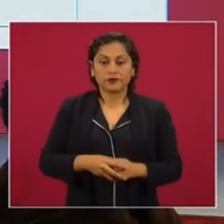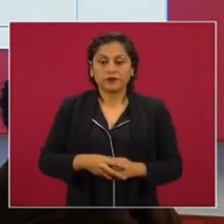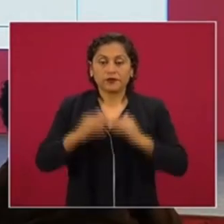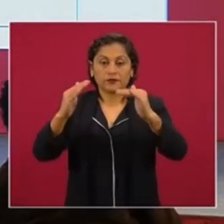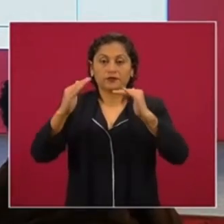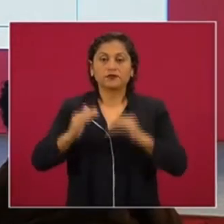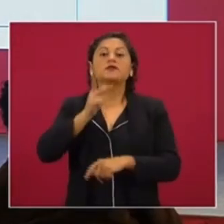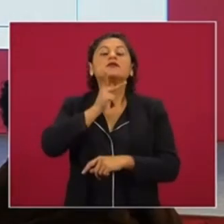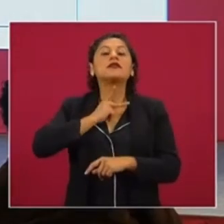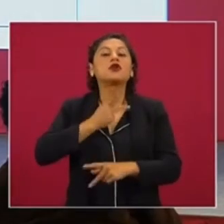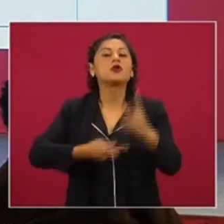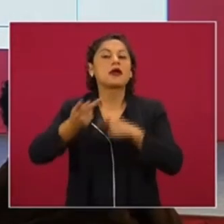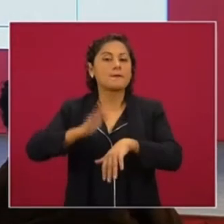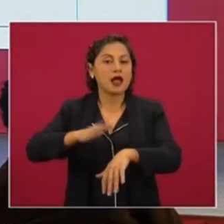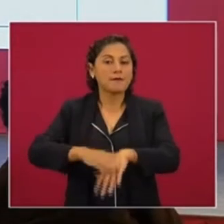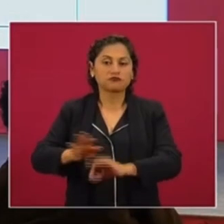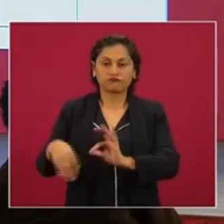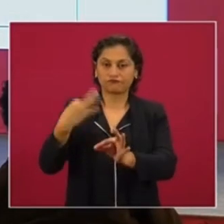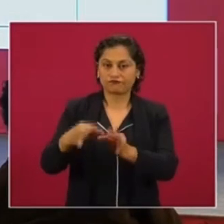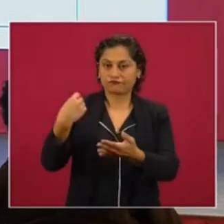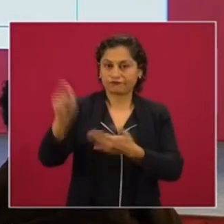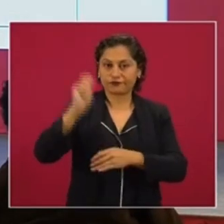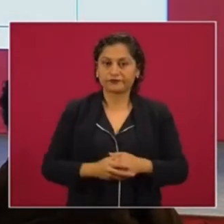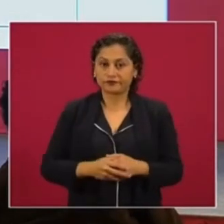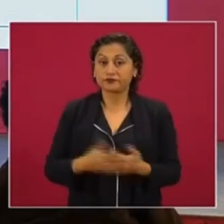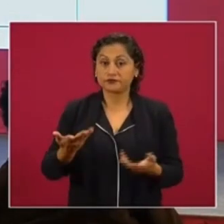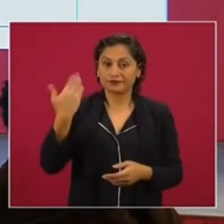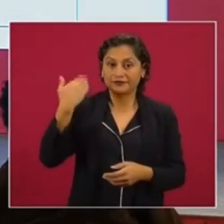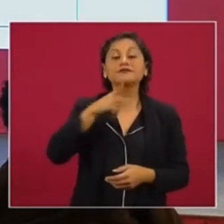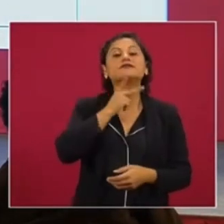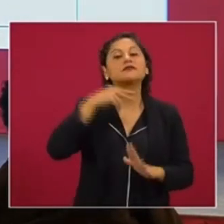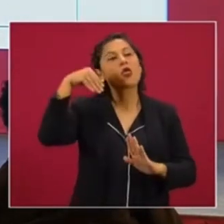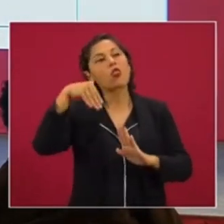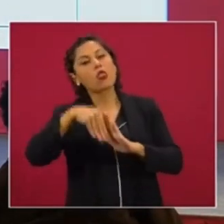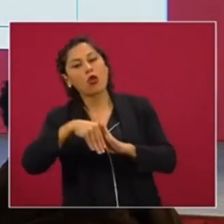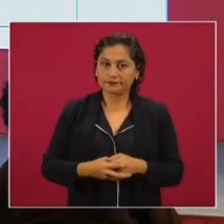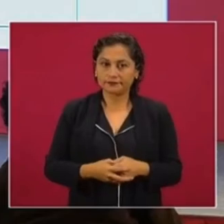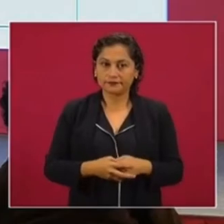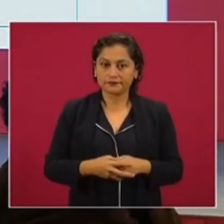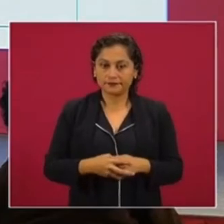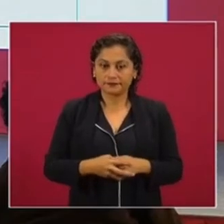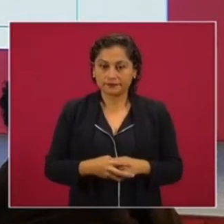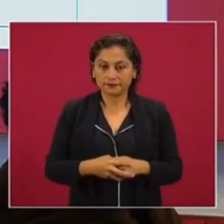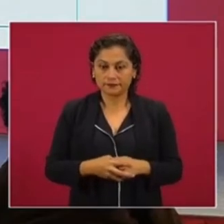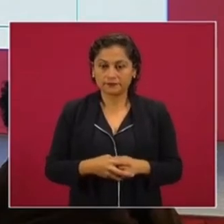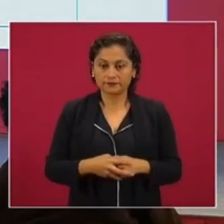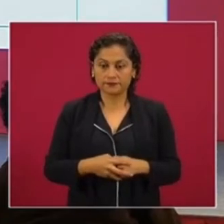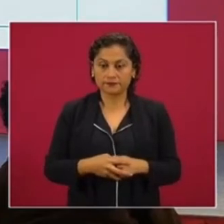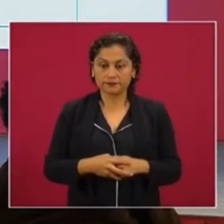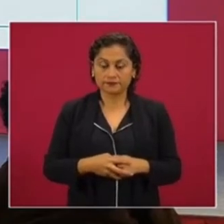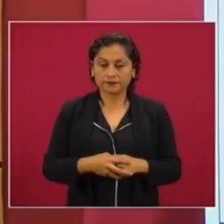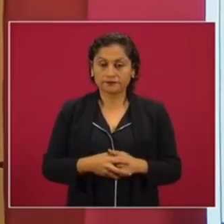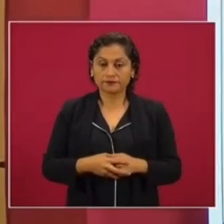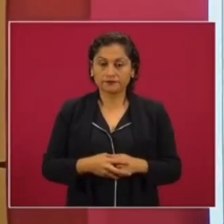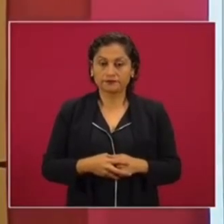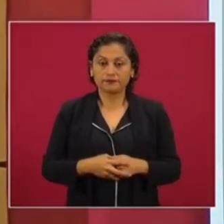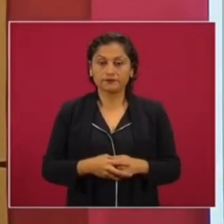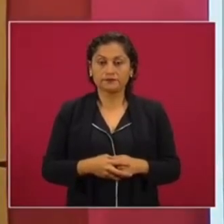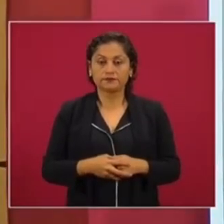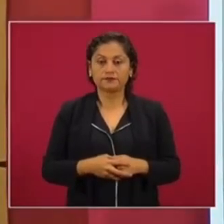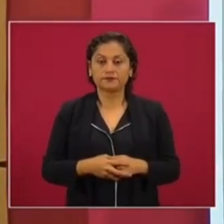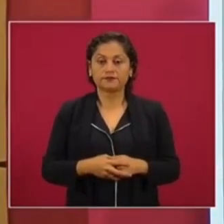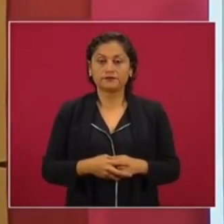Producir más petróleo. Cumplido. Se detuvo la caída en producción de petróleo. Y estamos encontrando